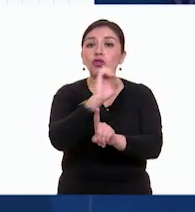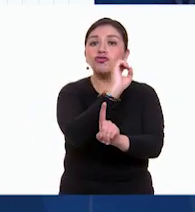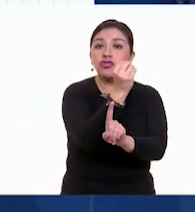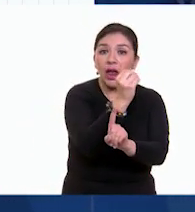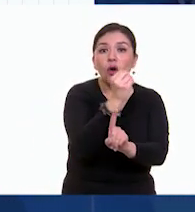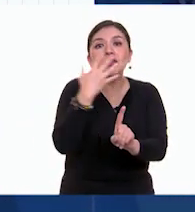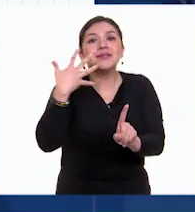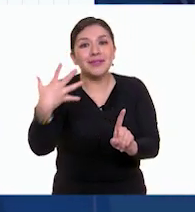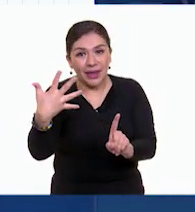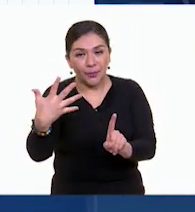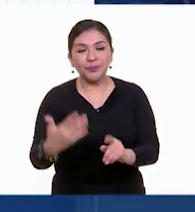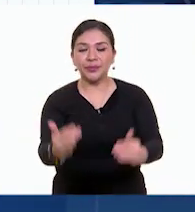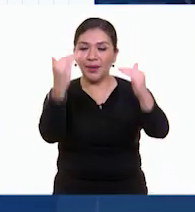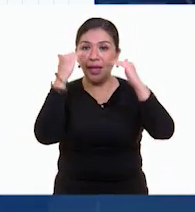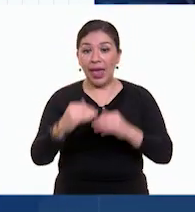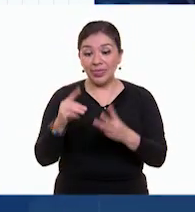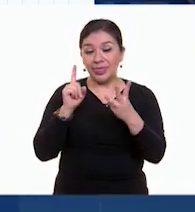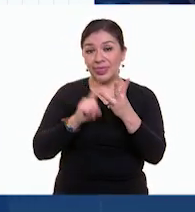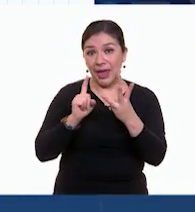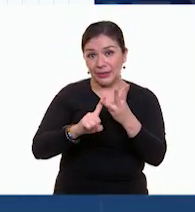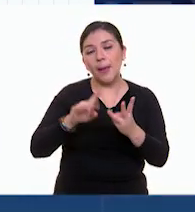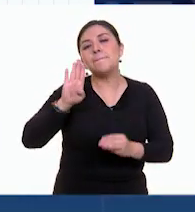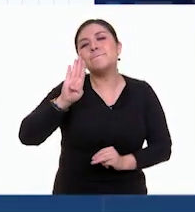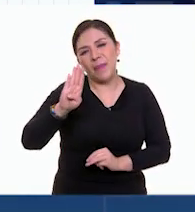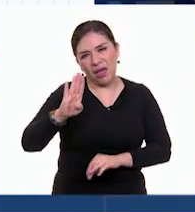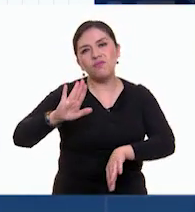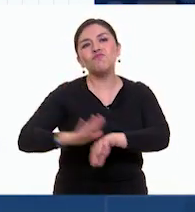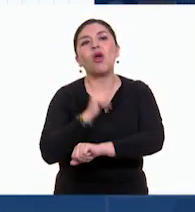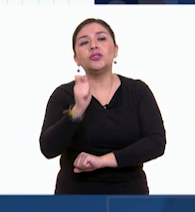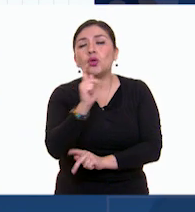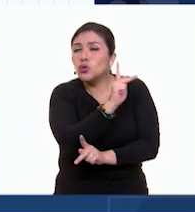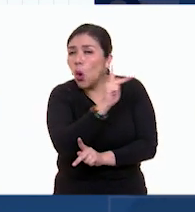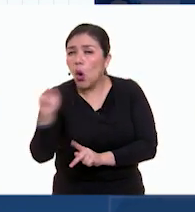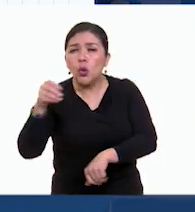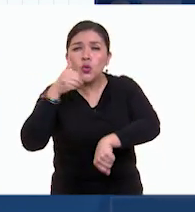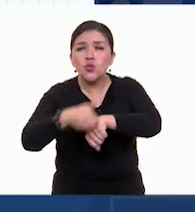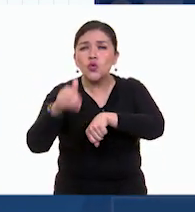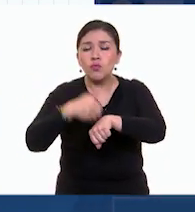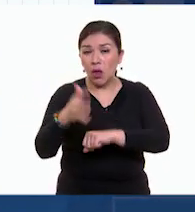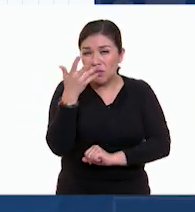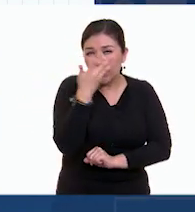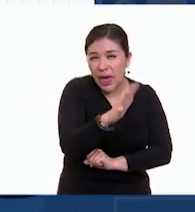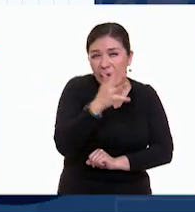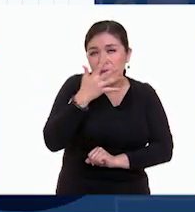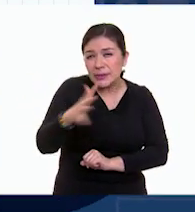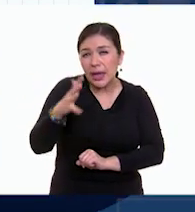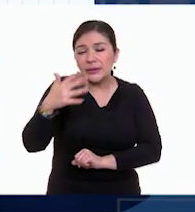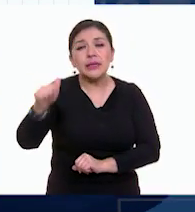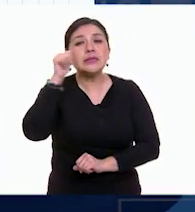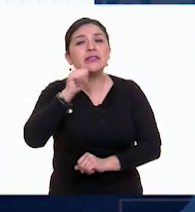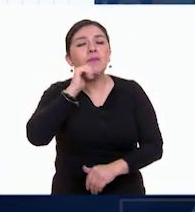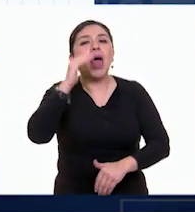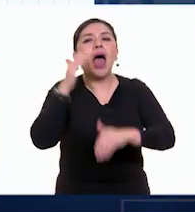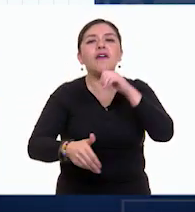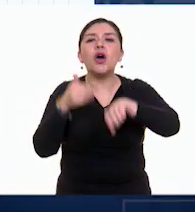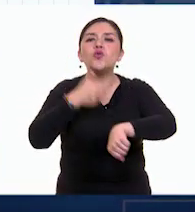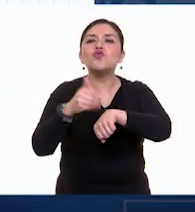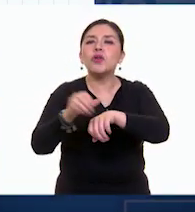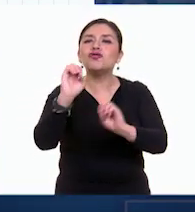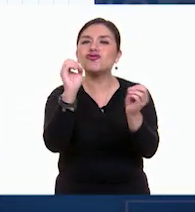Y finalmente la pregunta 3 con el inciso B, porque todos los múltiplos de 10 son los números que terminan en